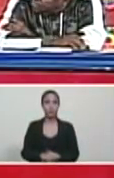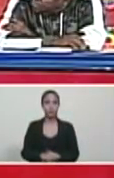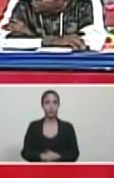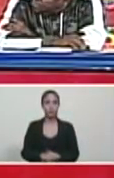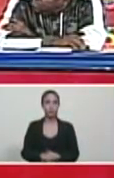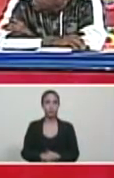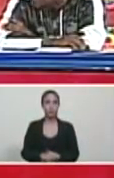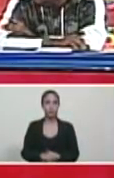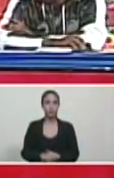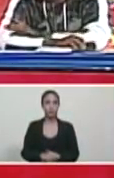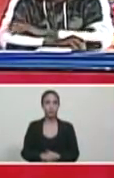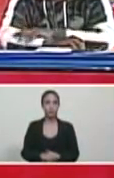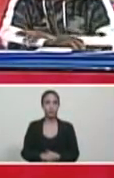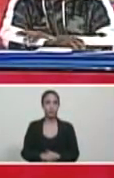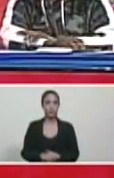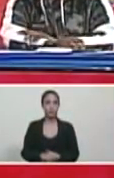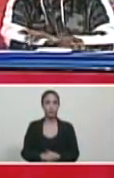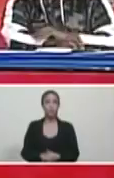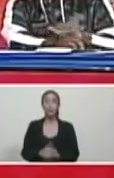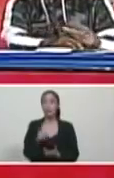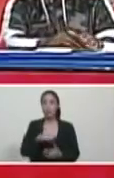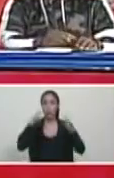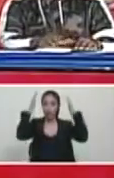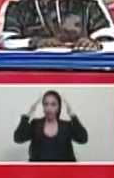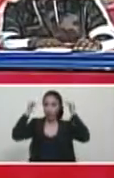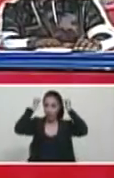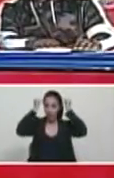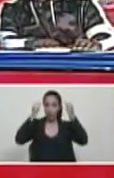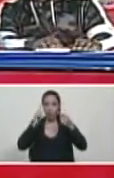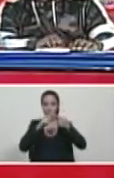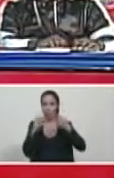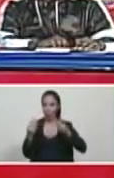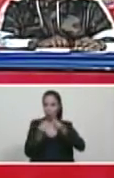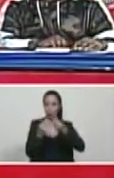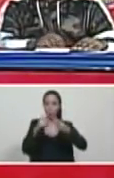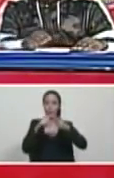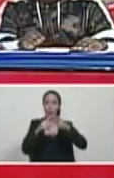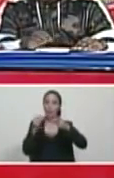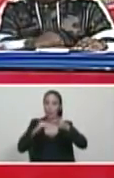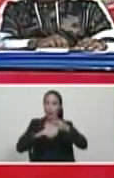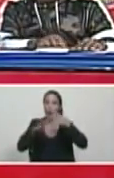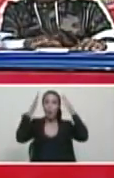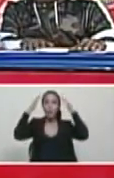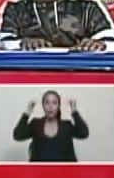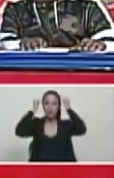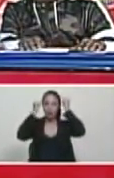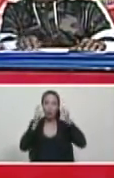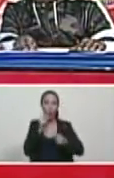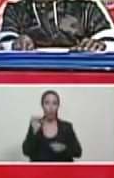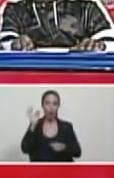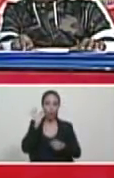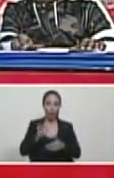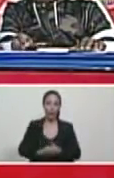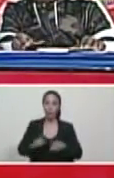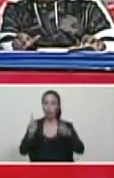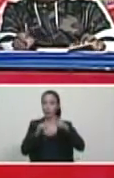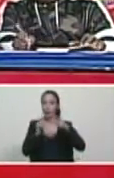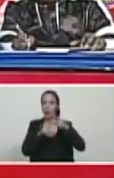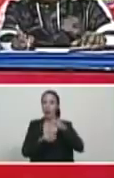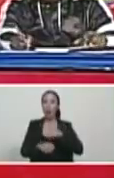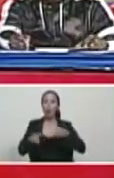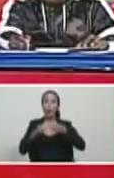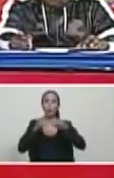sabes, junto a la Milicia Nacional Bolivariana, junto a los milicianos y milicianas, junto al Movimiento